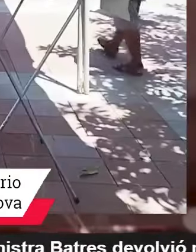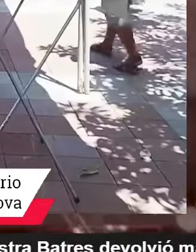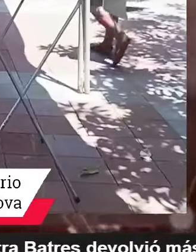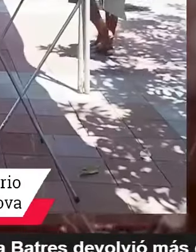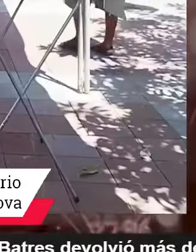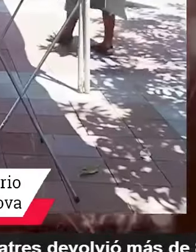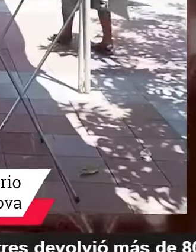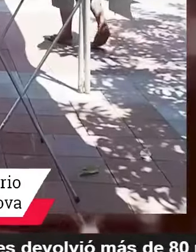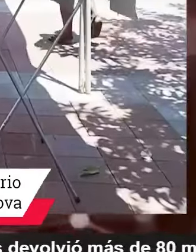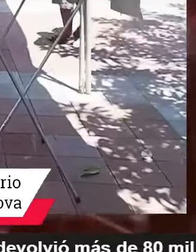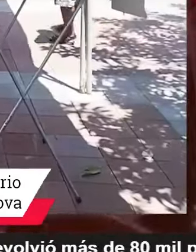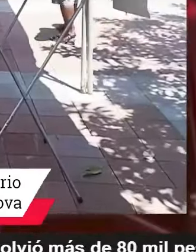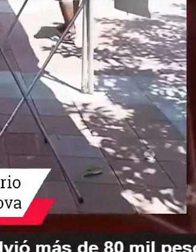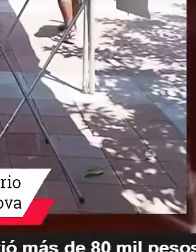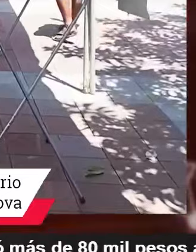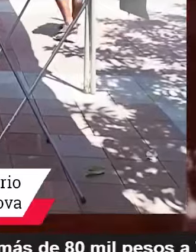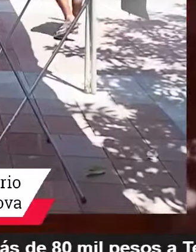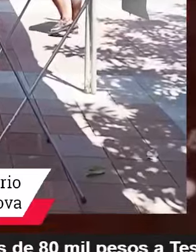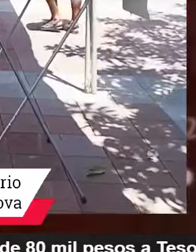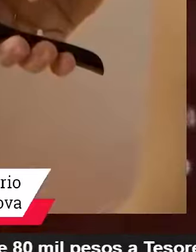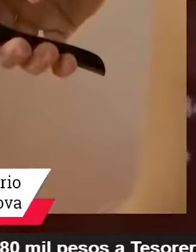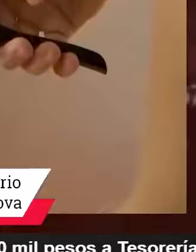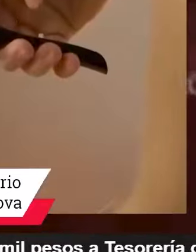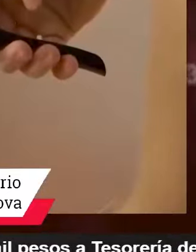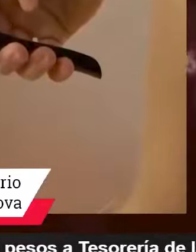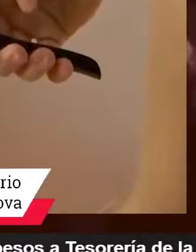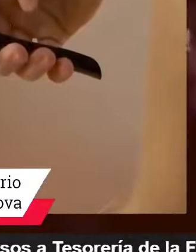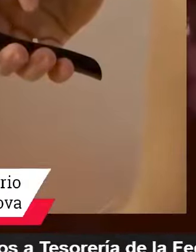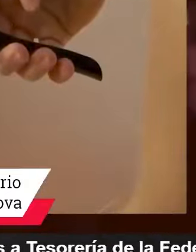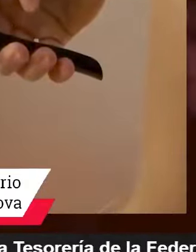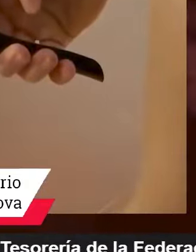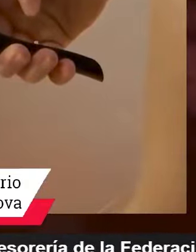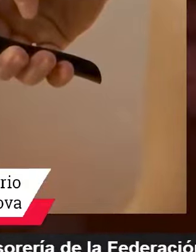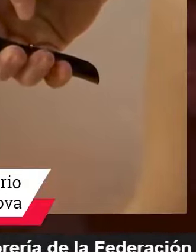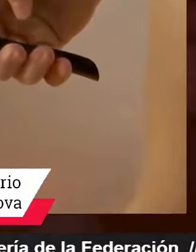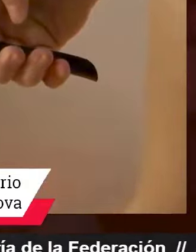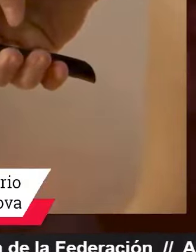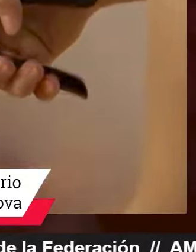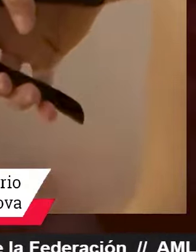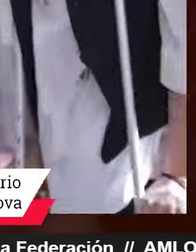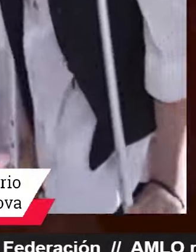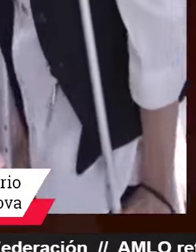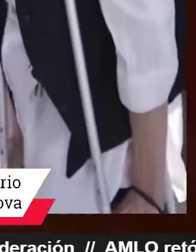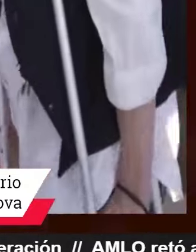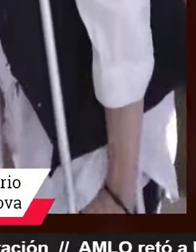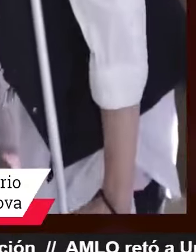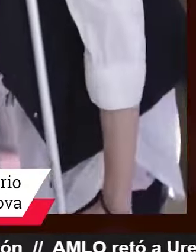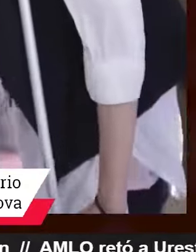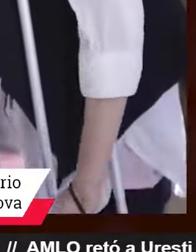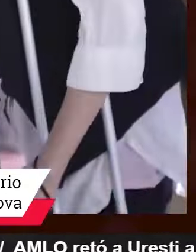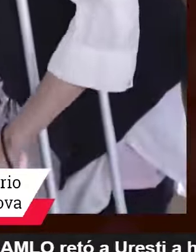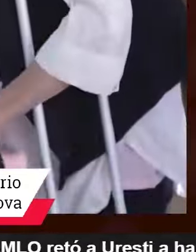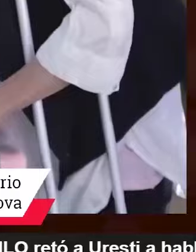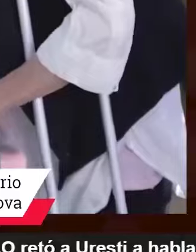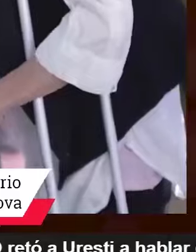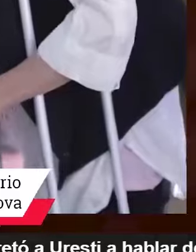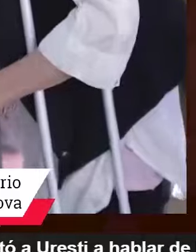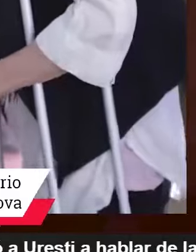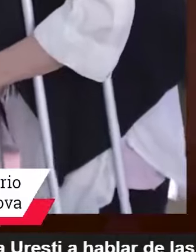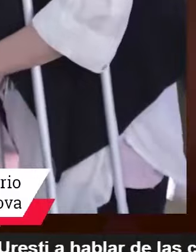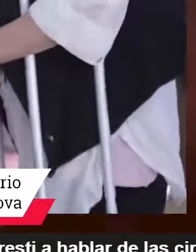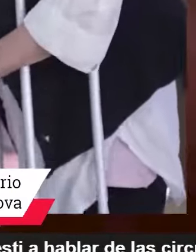ahora eh parte de lo que declaraba la consejera Claudia Zavala también en esa sesión larga sesión del